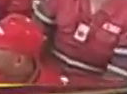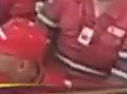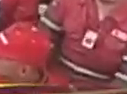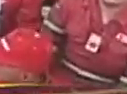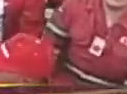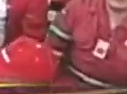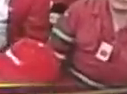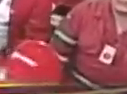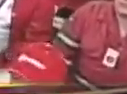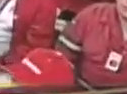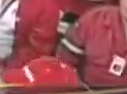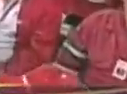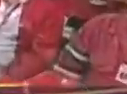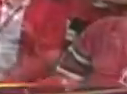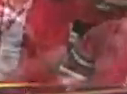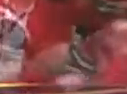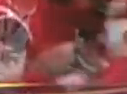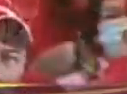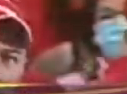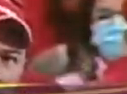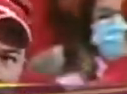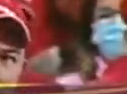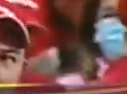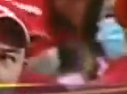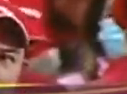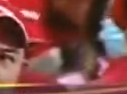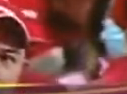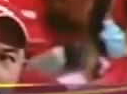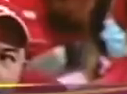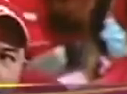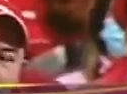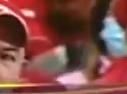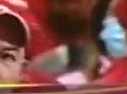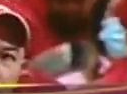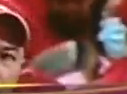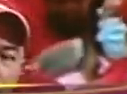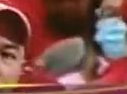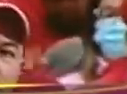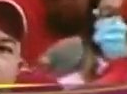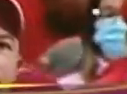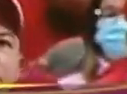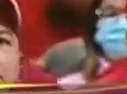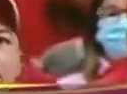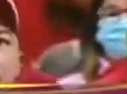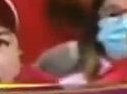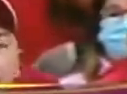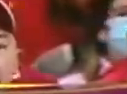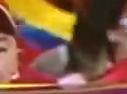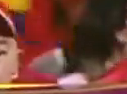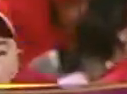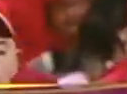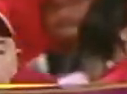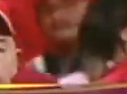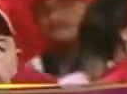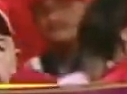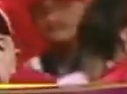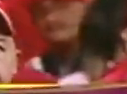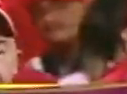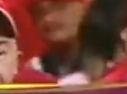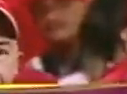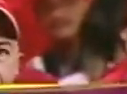Bienvenido, presidente. Bienvenido, señor ministro, señor presidente Hugo Chávez, Andrés Hugo Chávez.